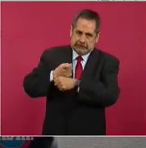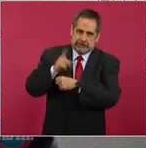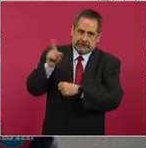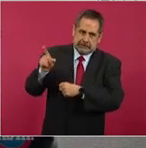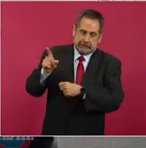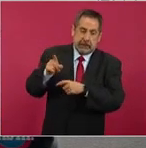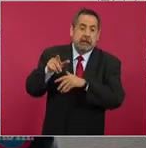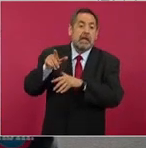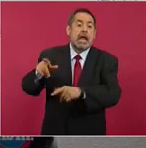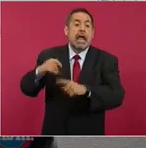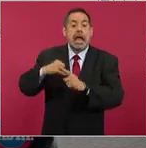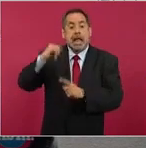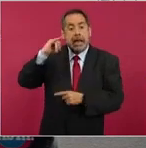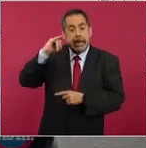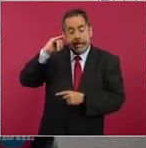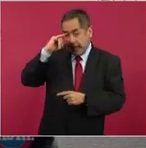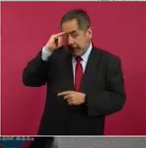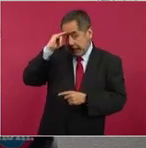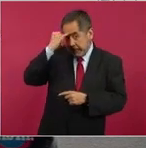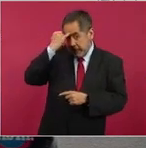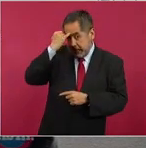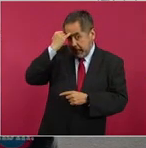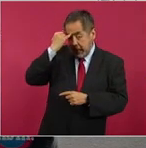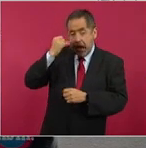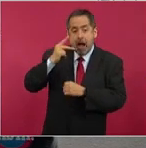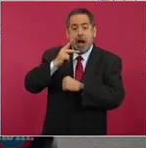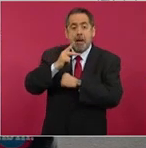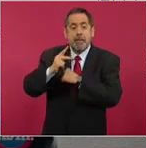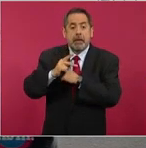El señor de la India, 73